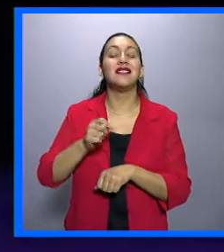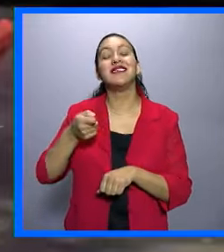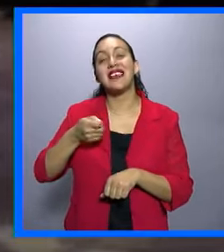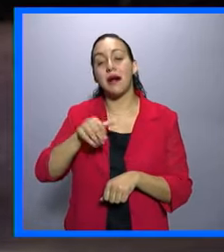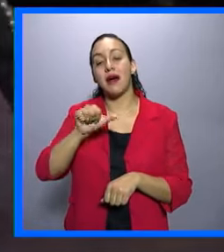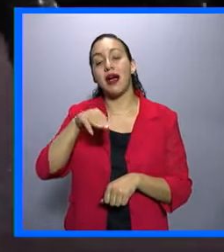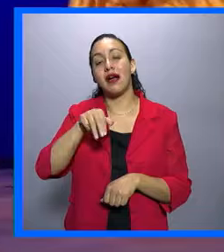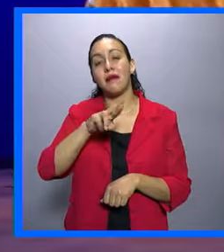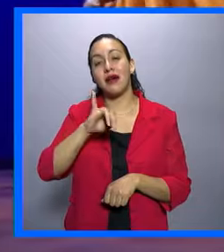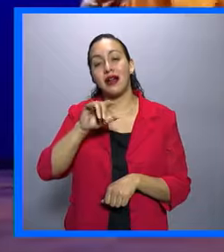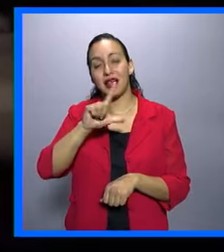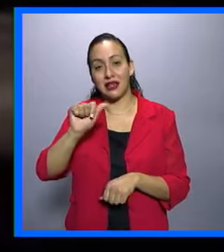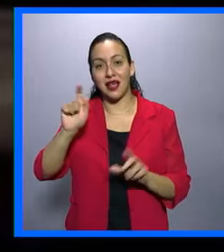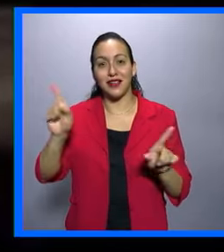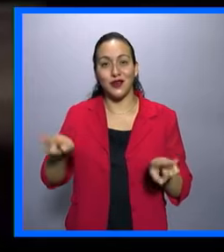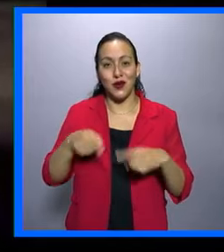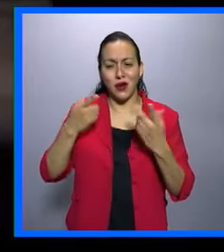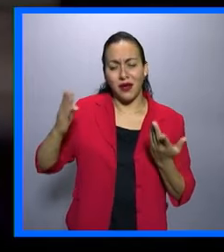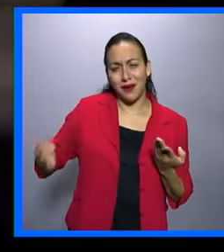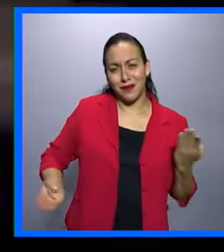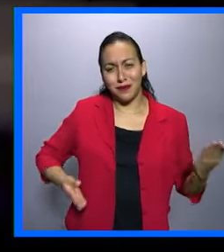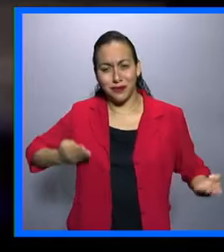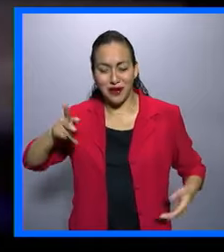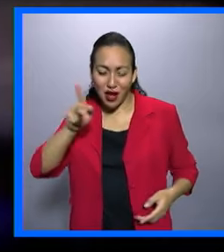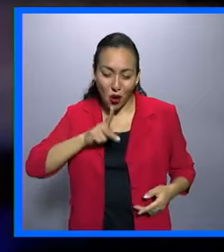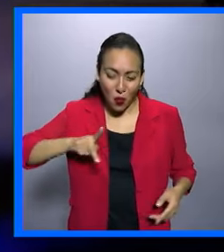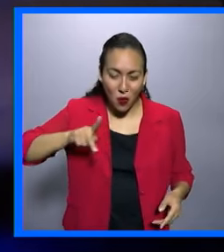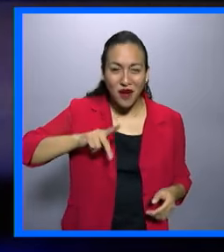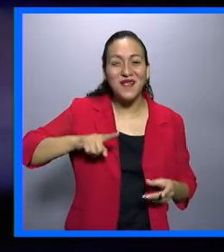el ballet folclórico que se baila en los pueblos